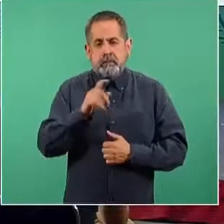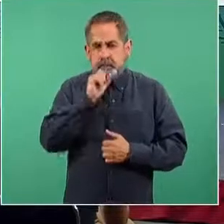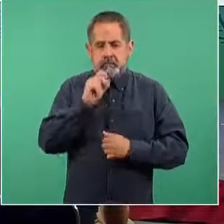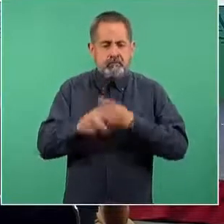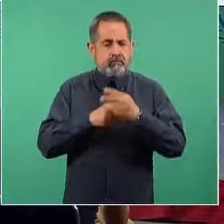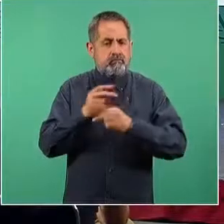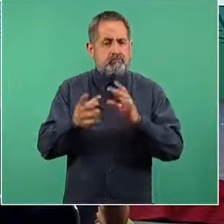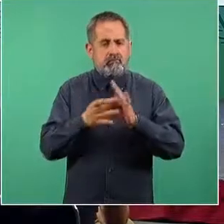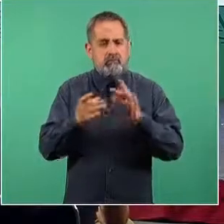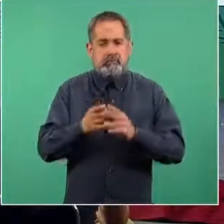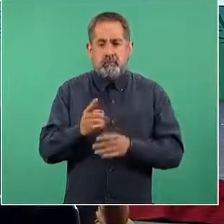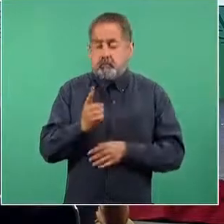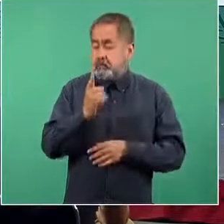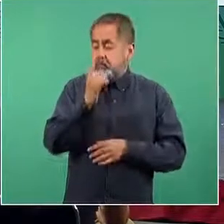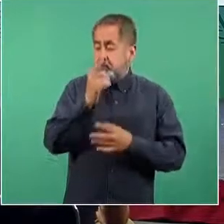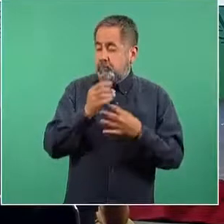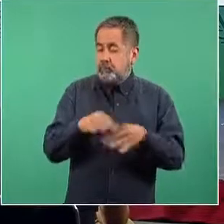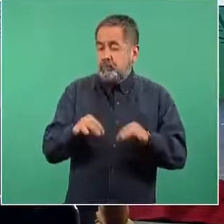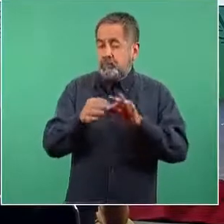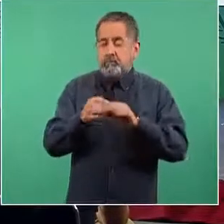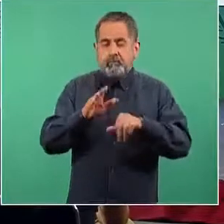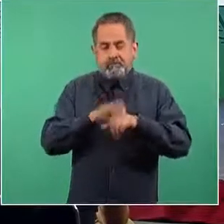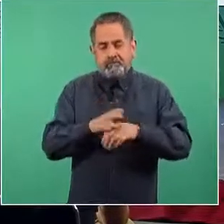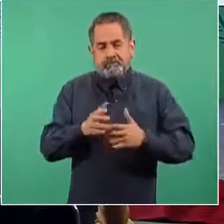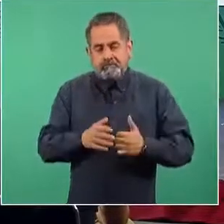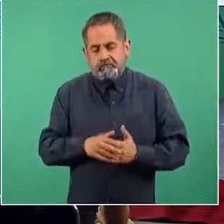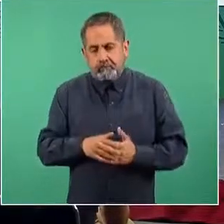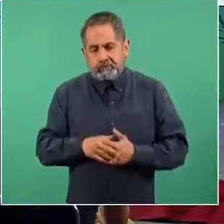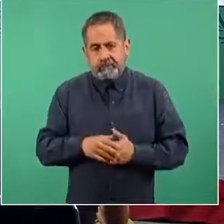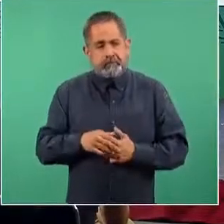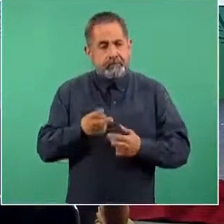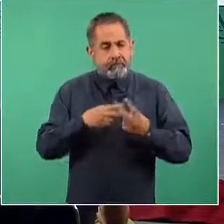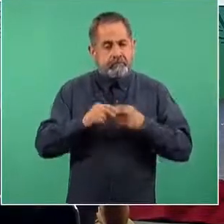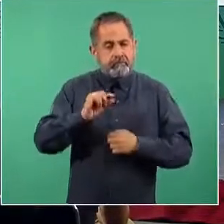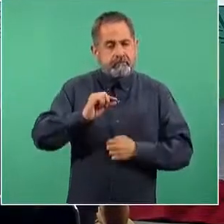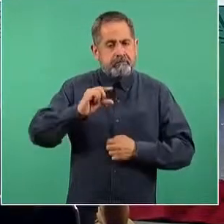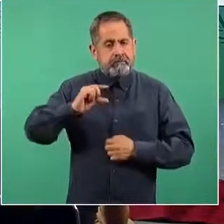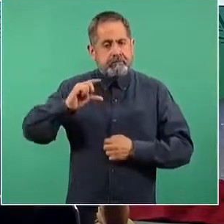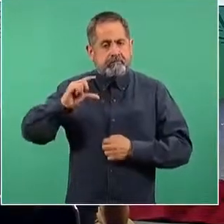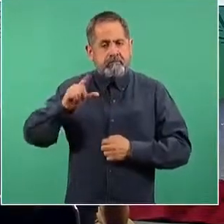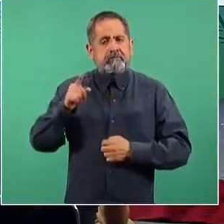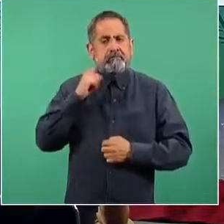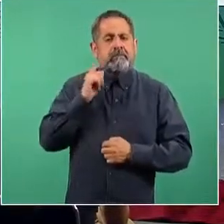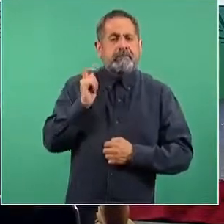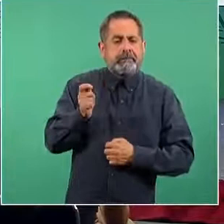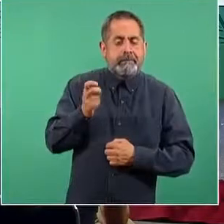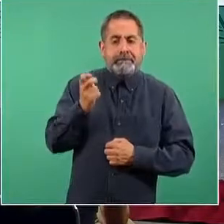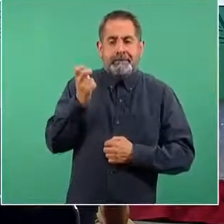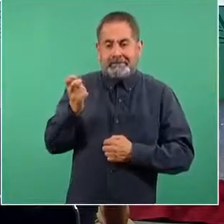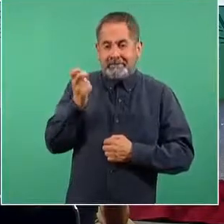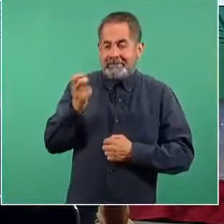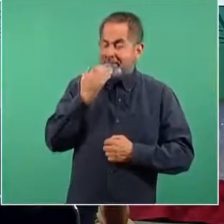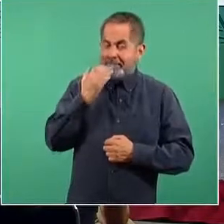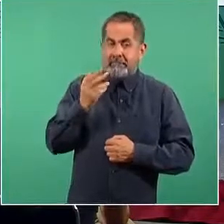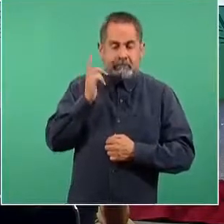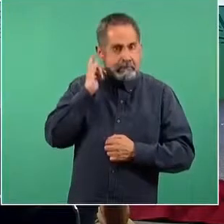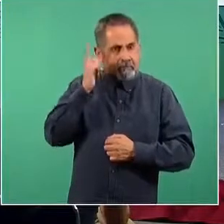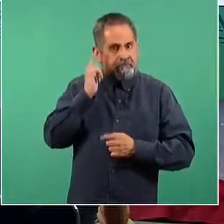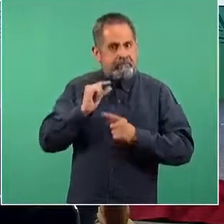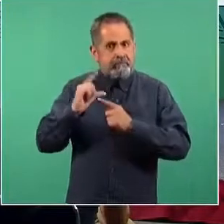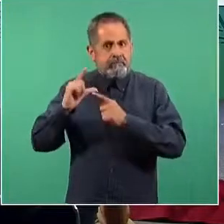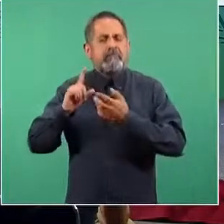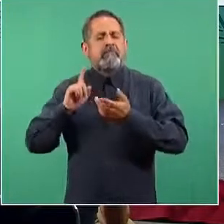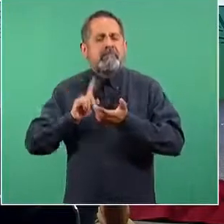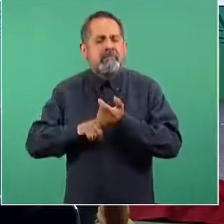destacamos un número importante que también va creciendo cada día y que este sí es el que queremos que crezca y crezca de manera